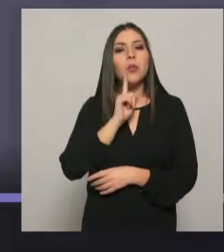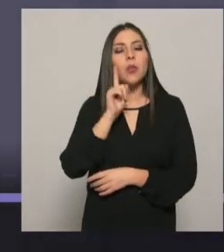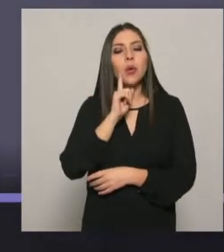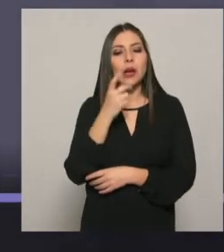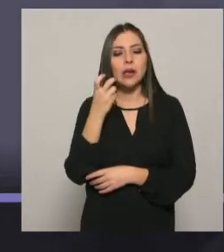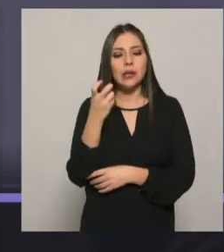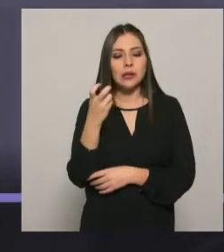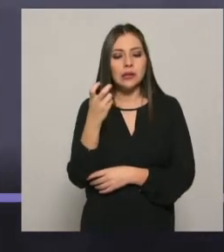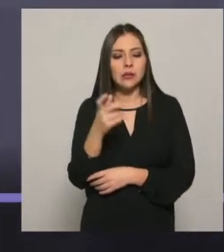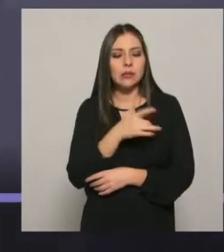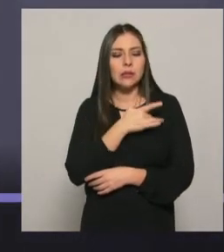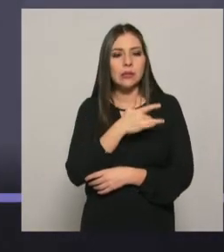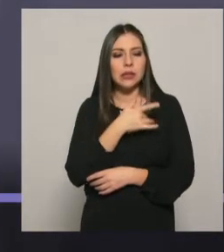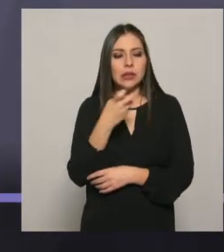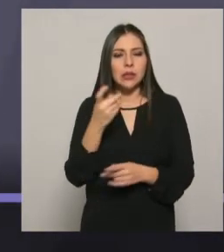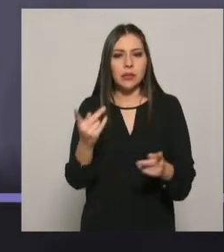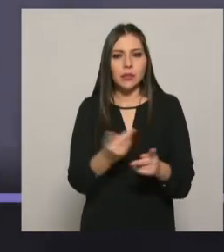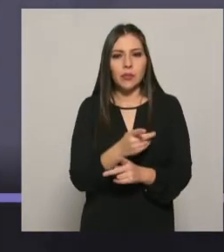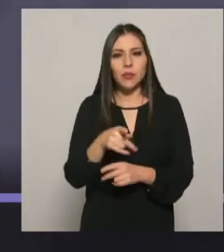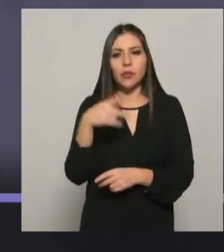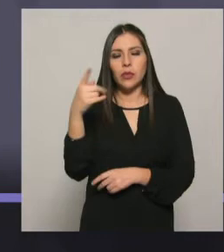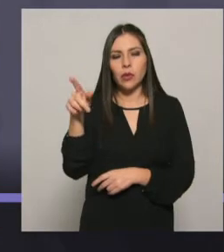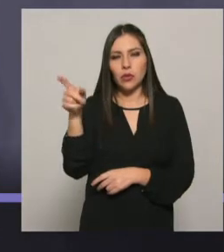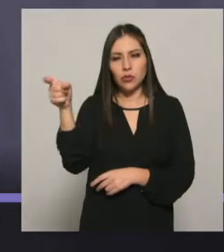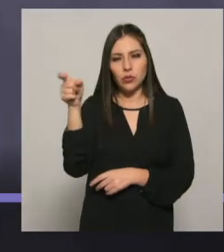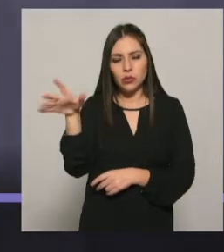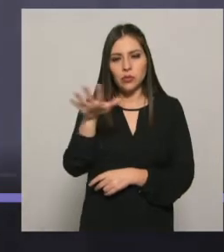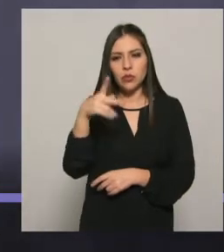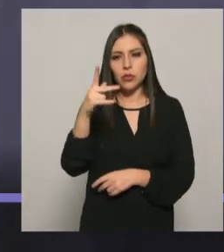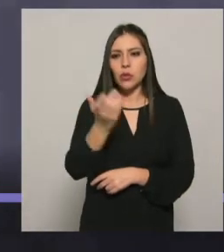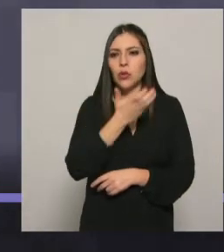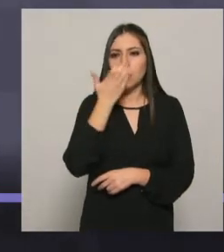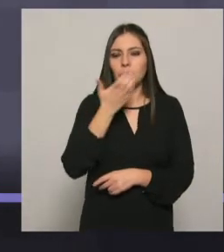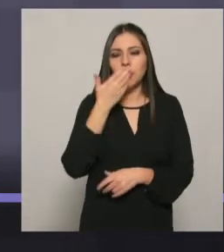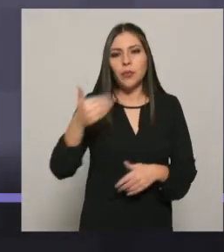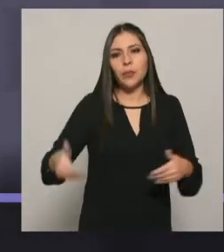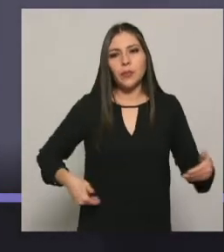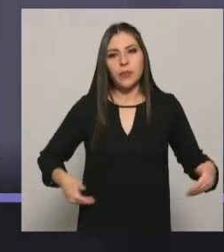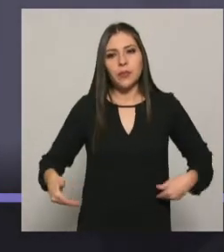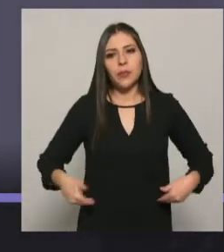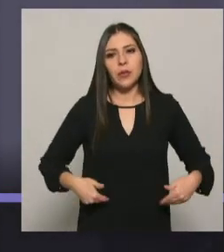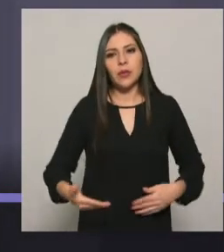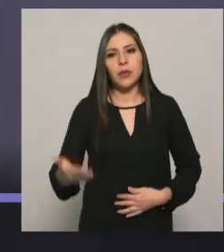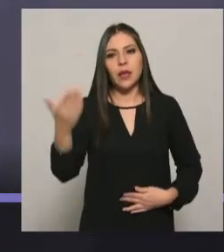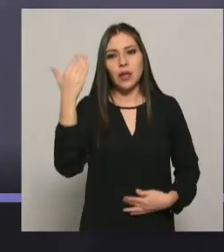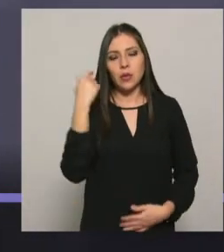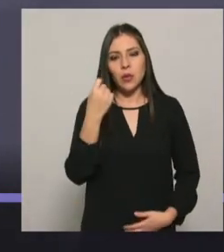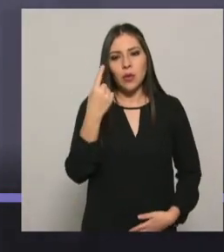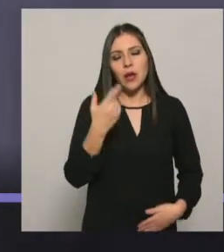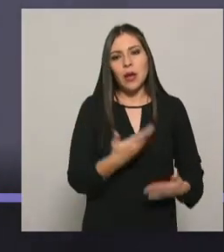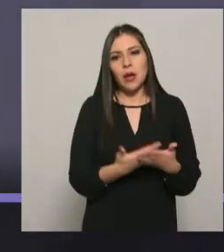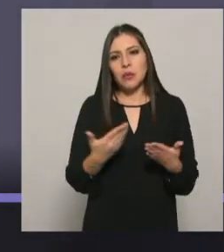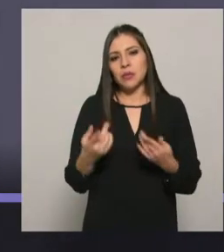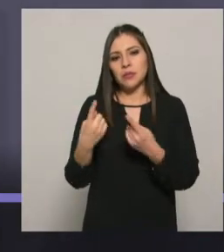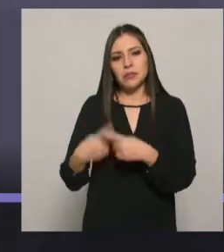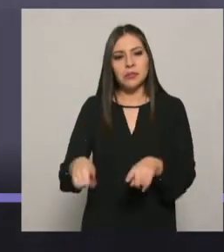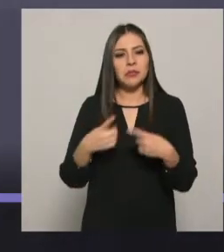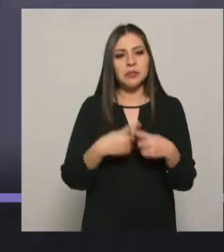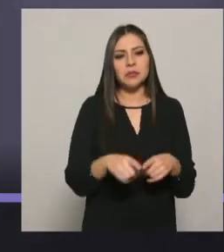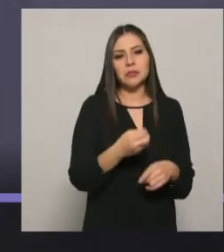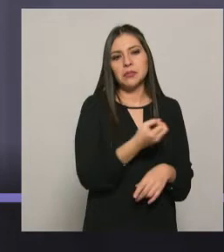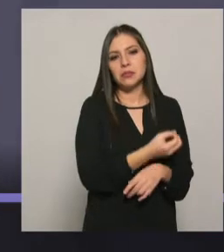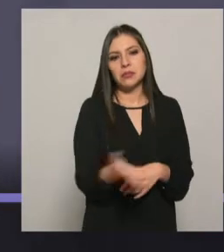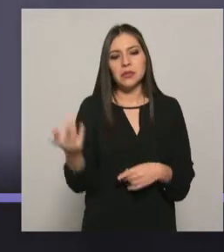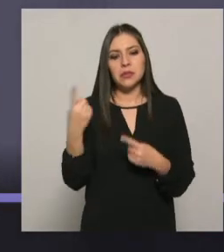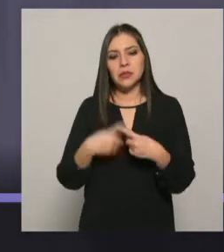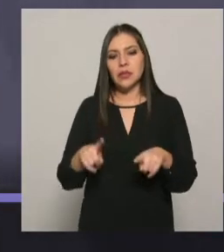nosotros tenemos esta tradición en Xochimilco de tener una obra de teatro, como les decía antes era una, ahora ya son 10 en